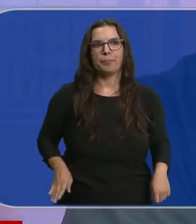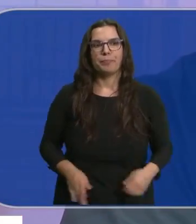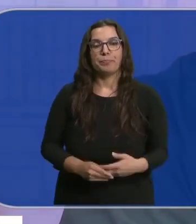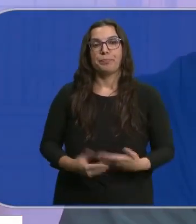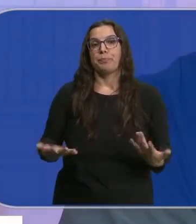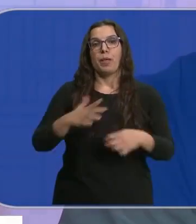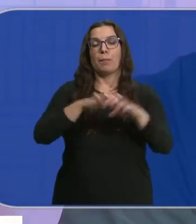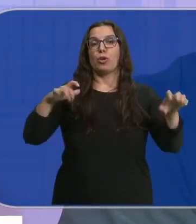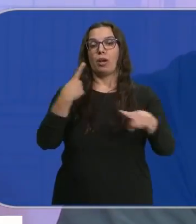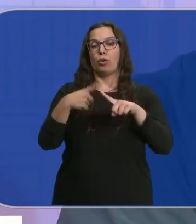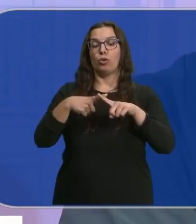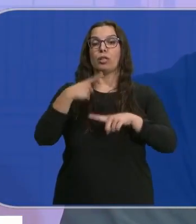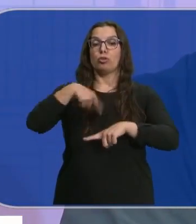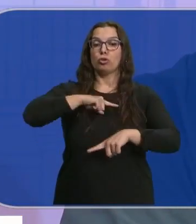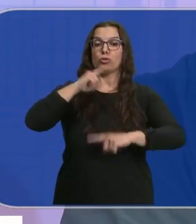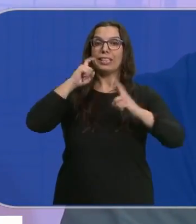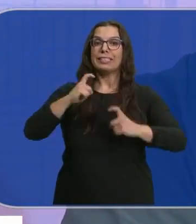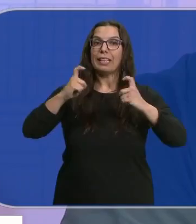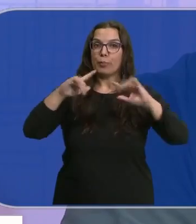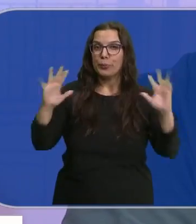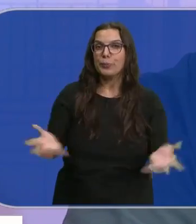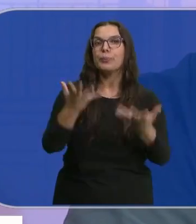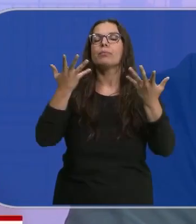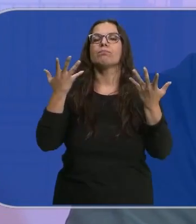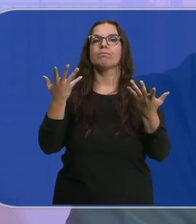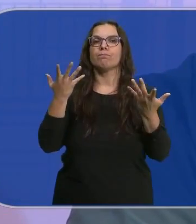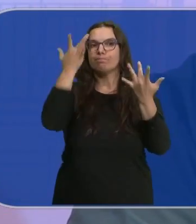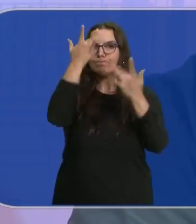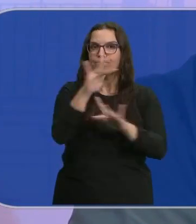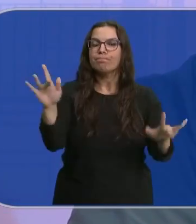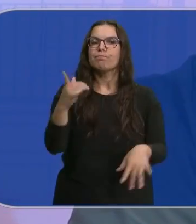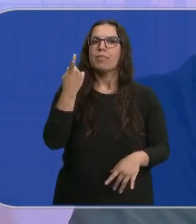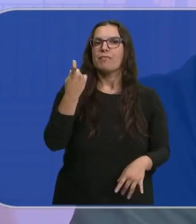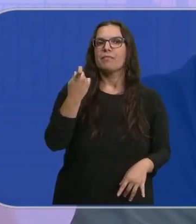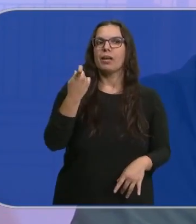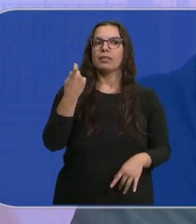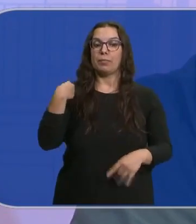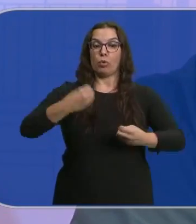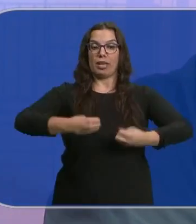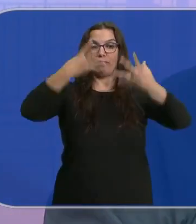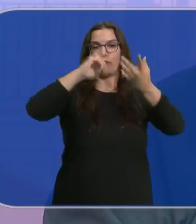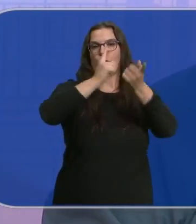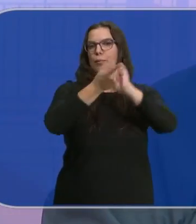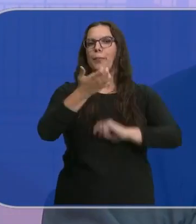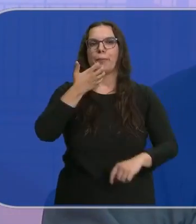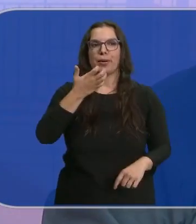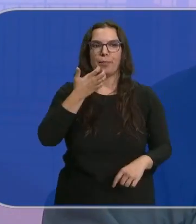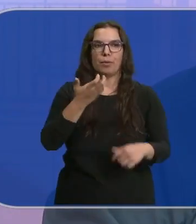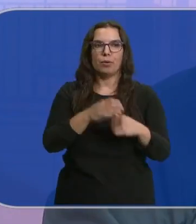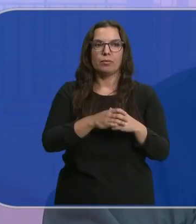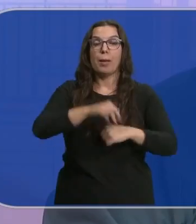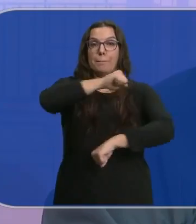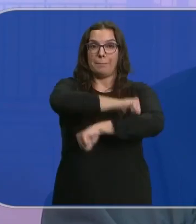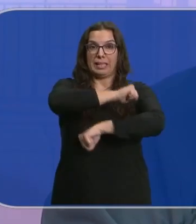Gran parte de las actuaciones que estamos intentando promover implican un cambio en el edificio, como es, por ejemplo, cambiar